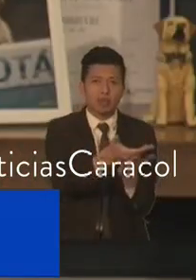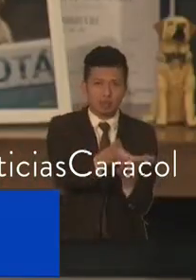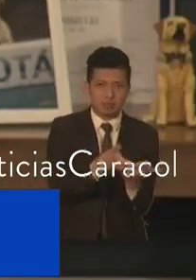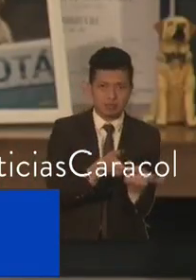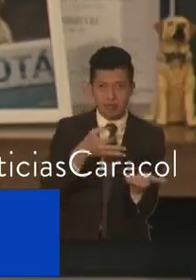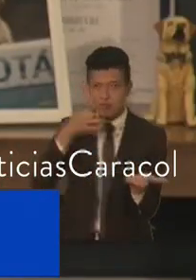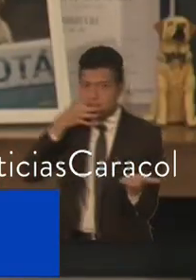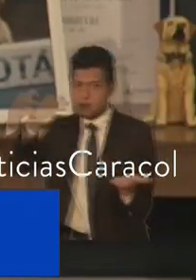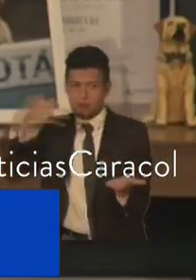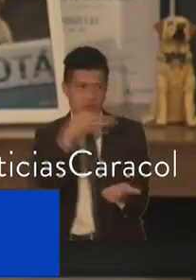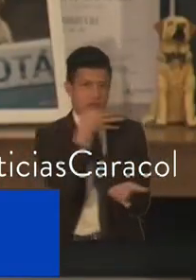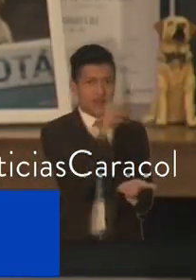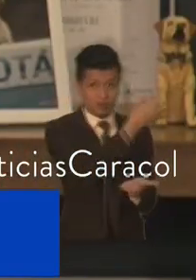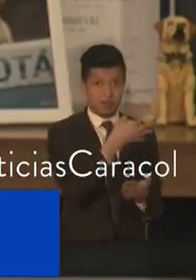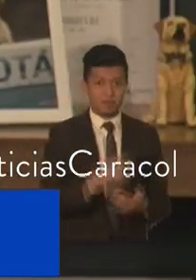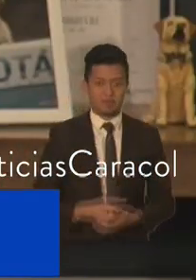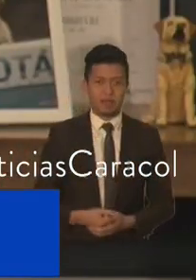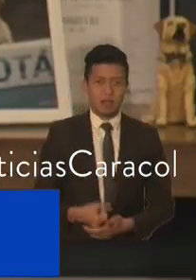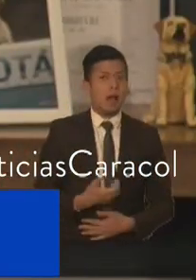Al señor presidente le pedí